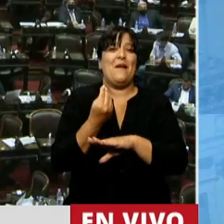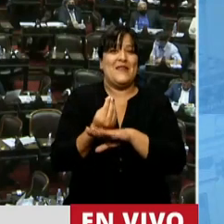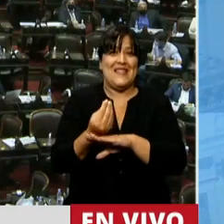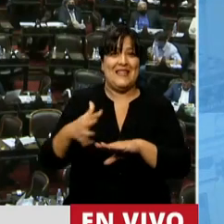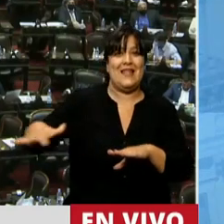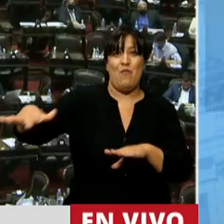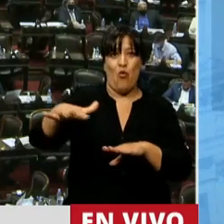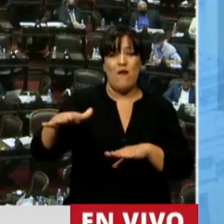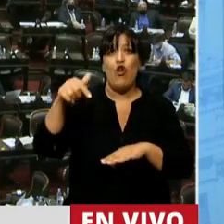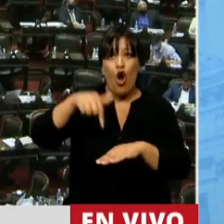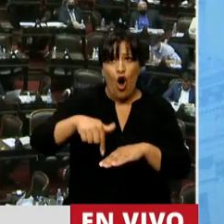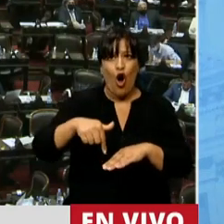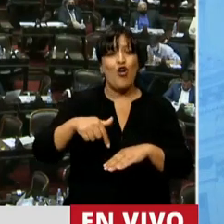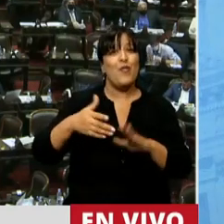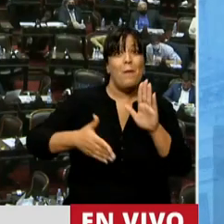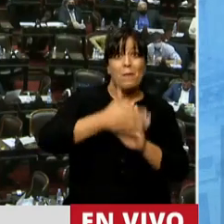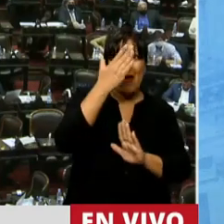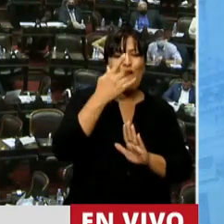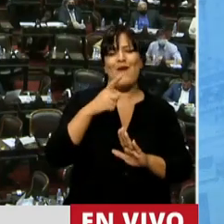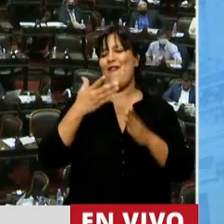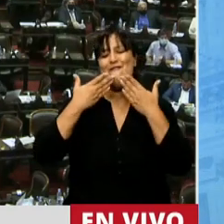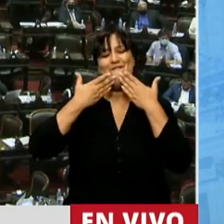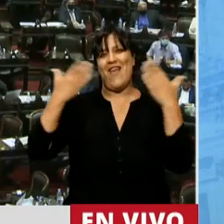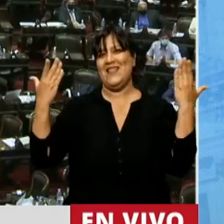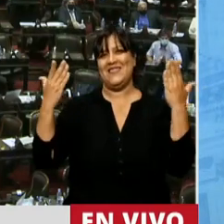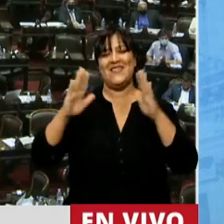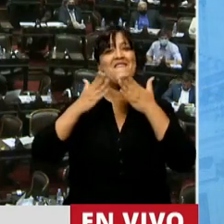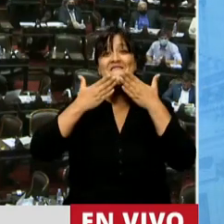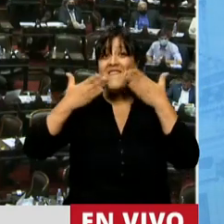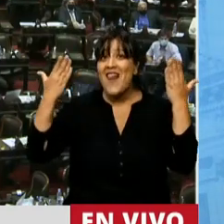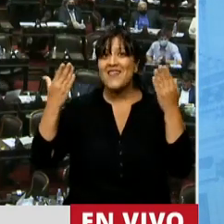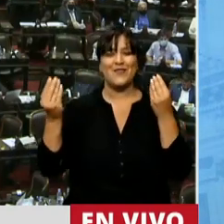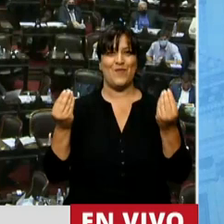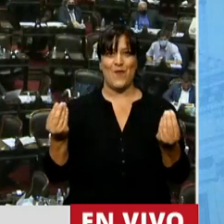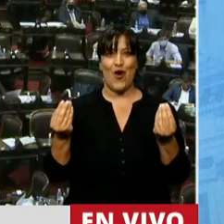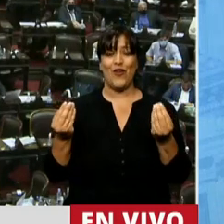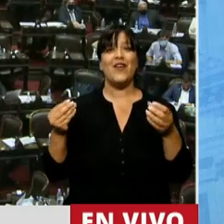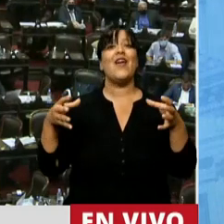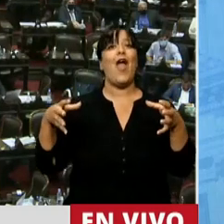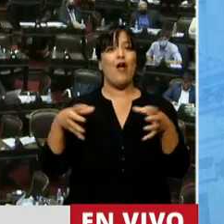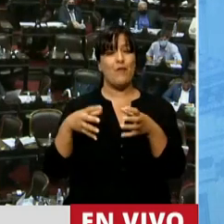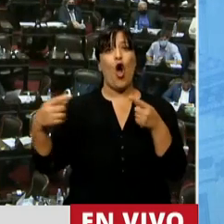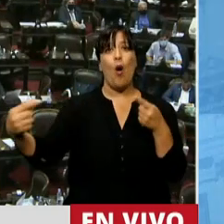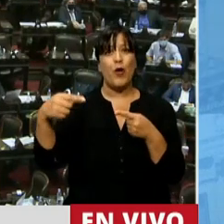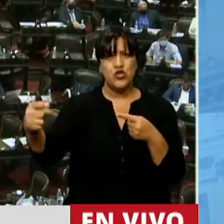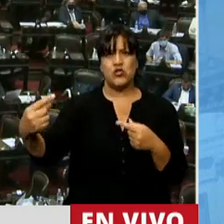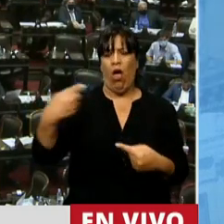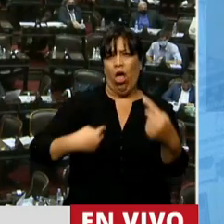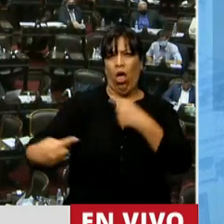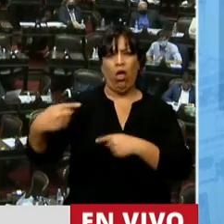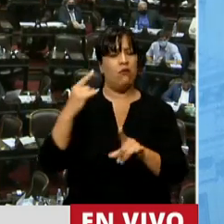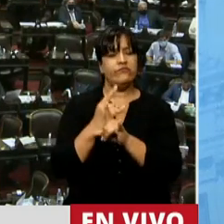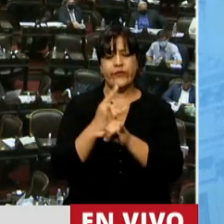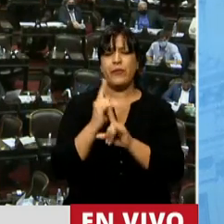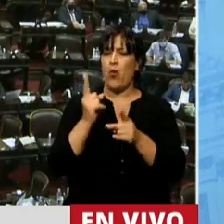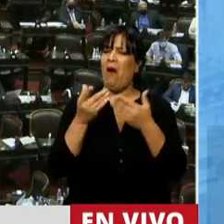pueblo, hoy de aquí los vamos felices, felices, felices, porque esta oposición salvaje nos atacó